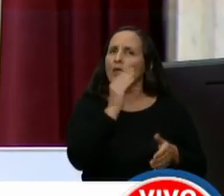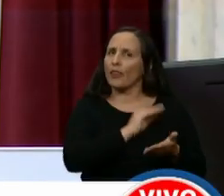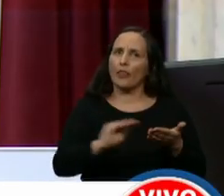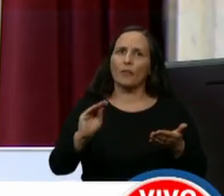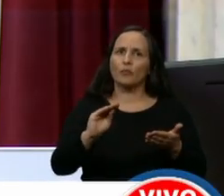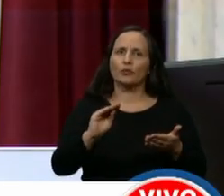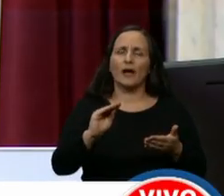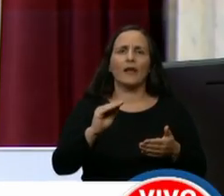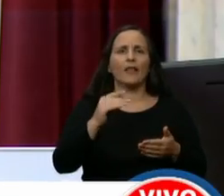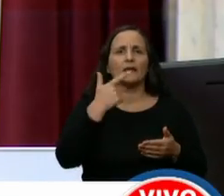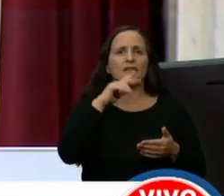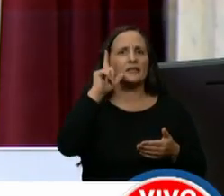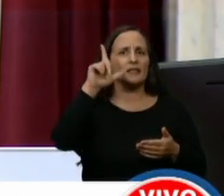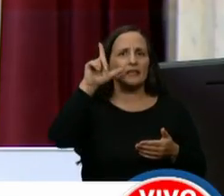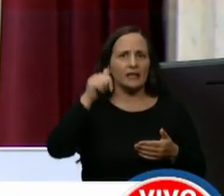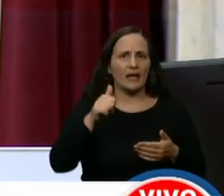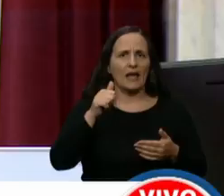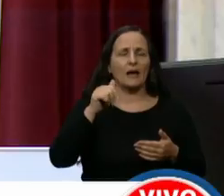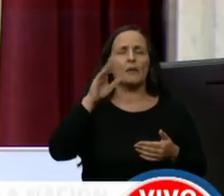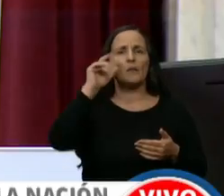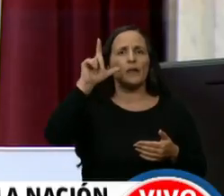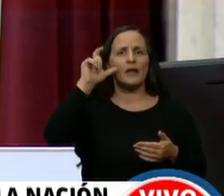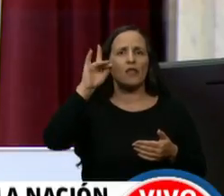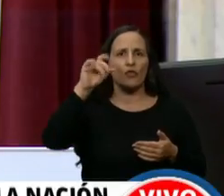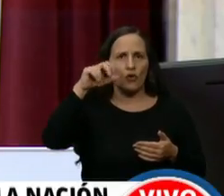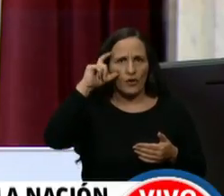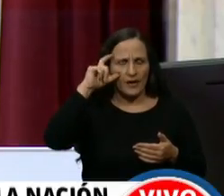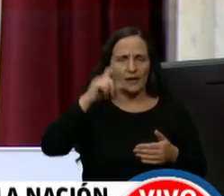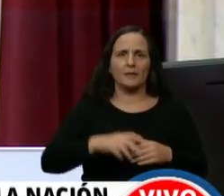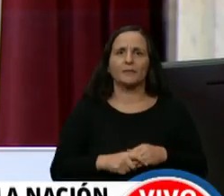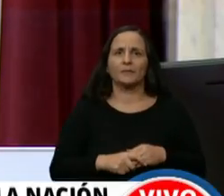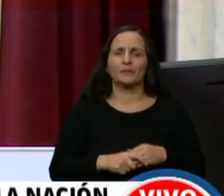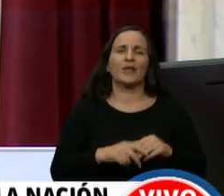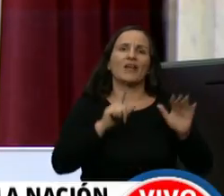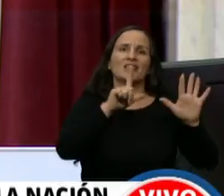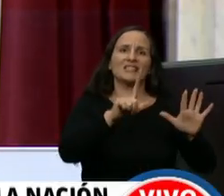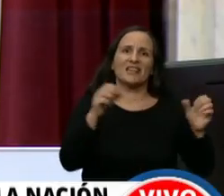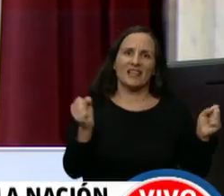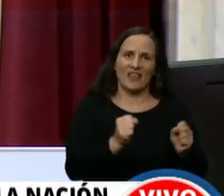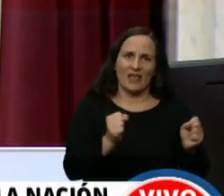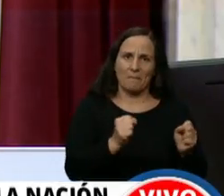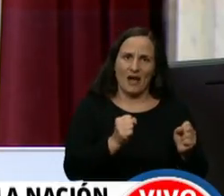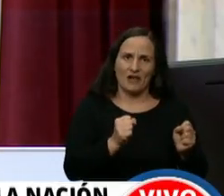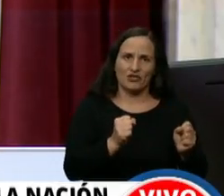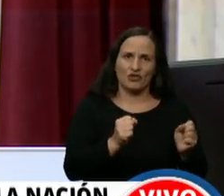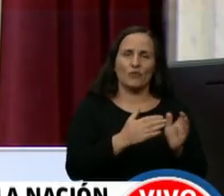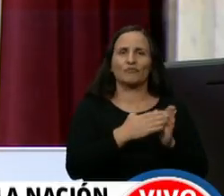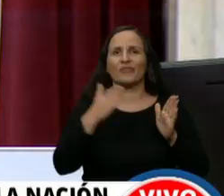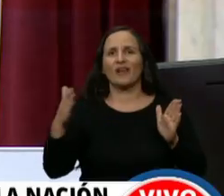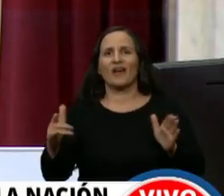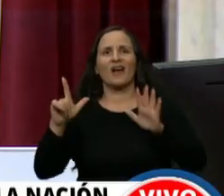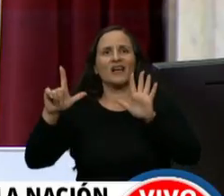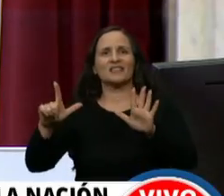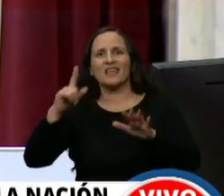estela regidor vélez don desde el día 7 de mayo al 7 de